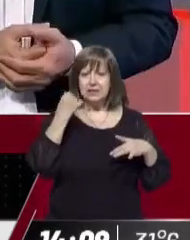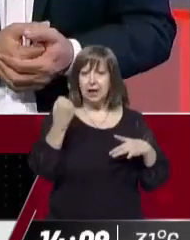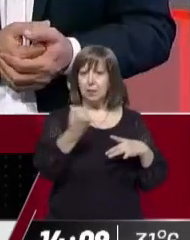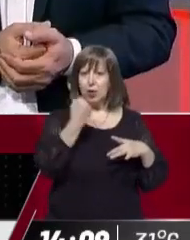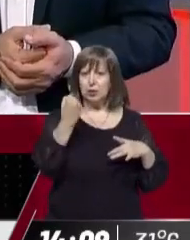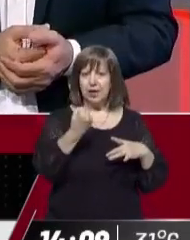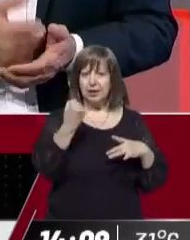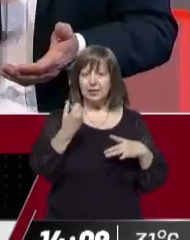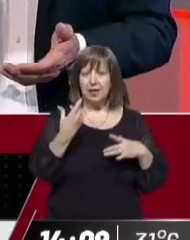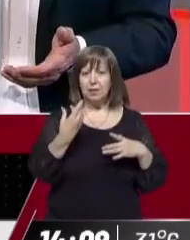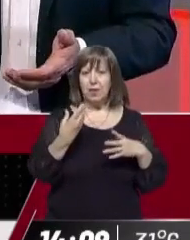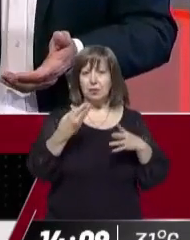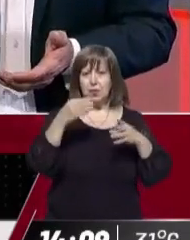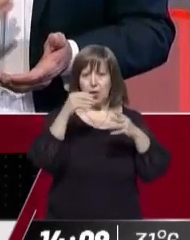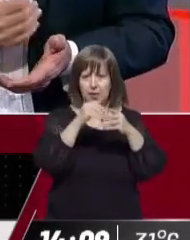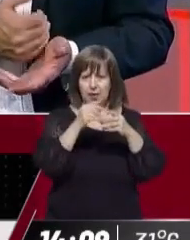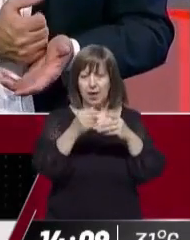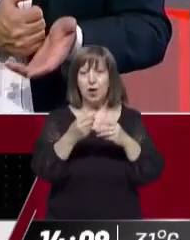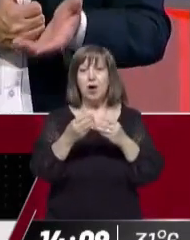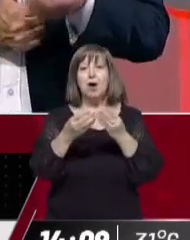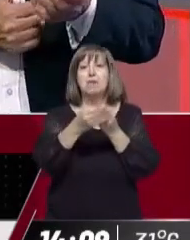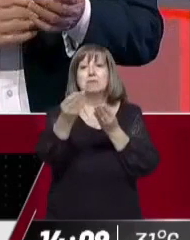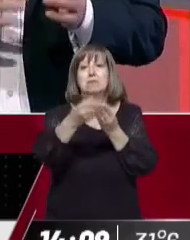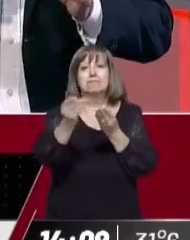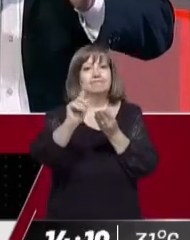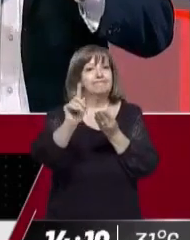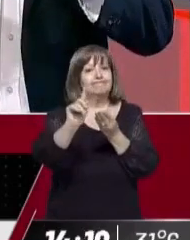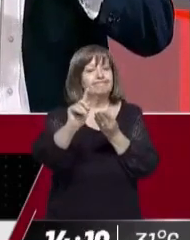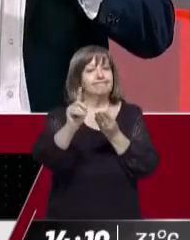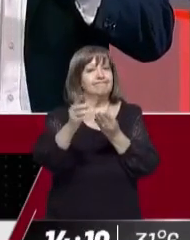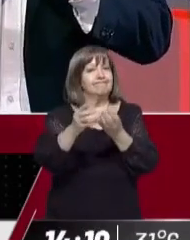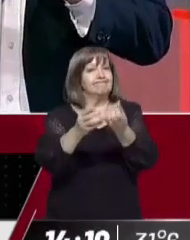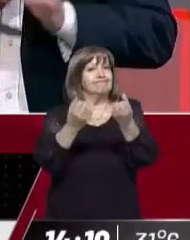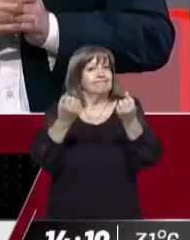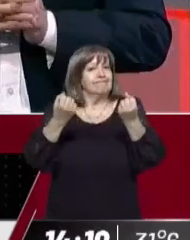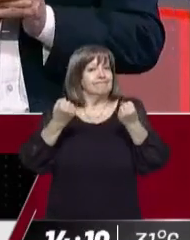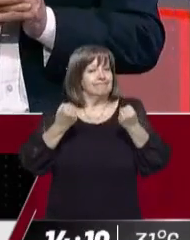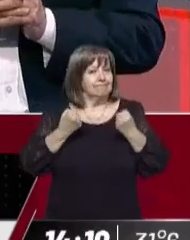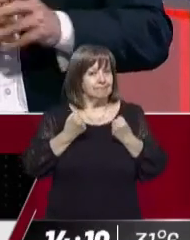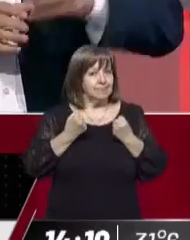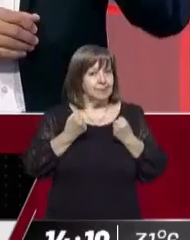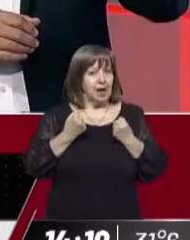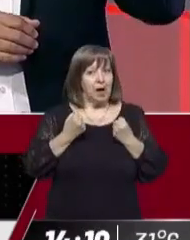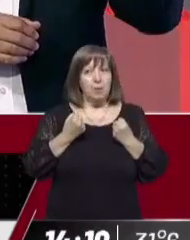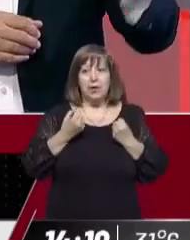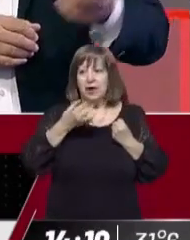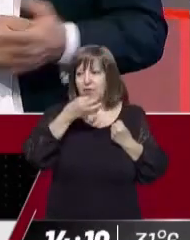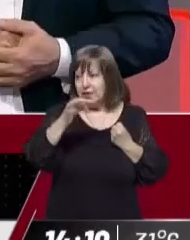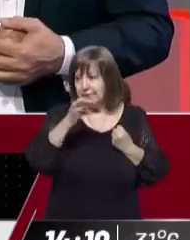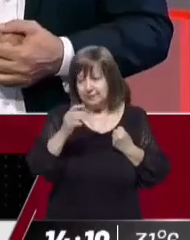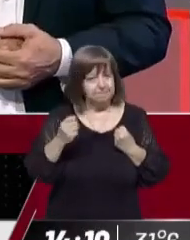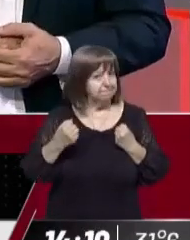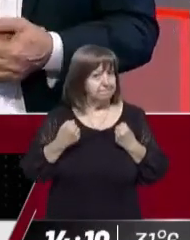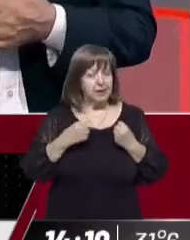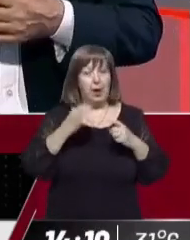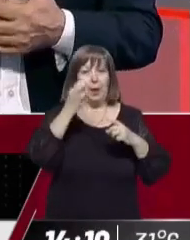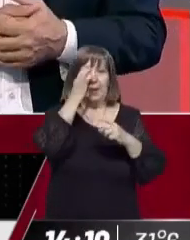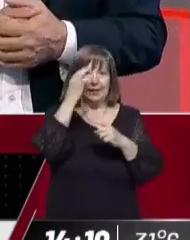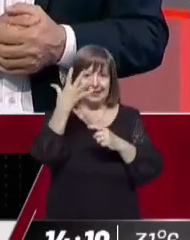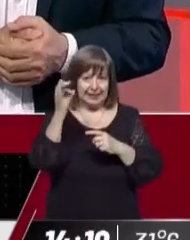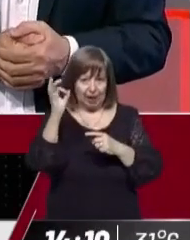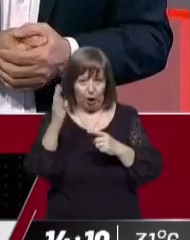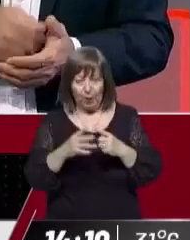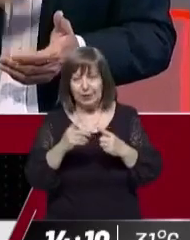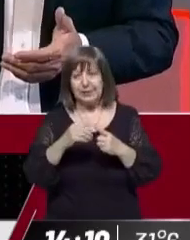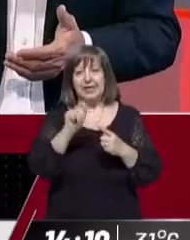bolsillos, de los consumos. Entonces, con menos consumos, los precios empiezan a ralentizarse. Por eso teníamos un 25%